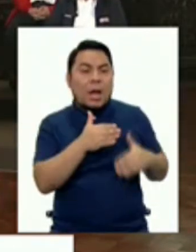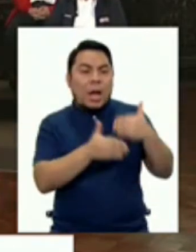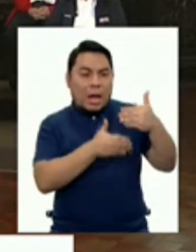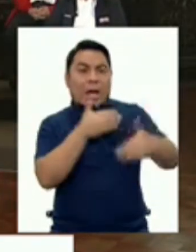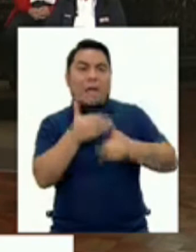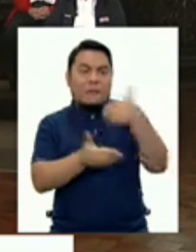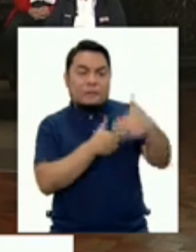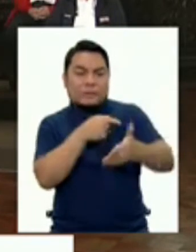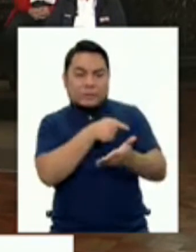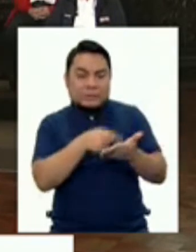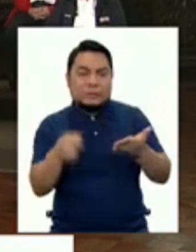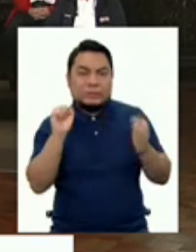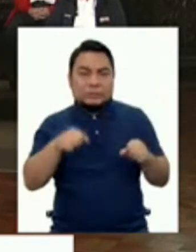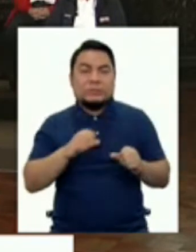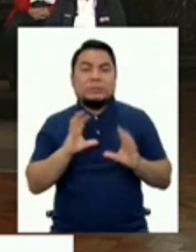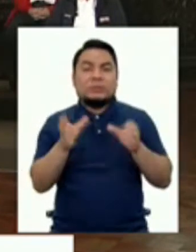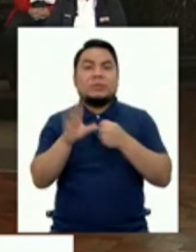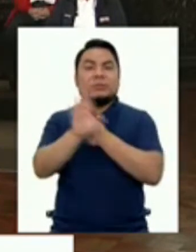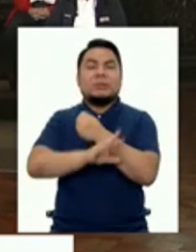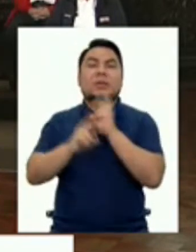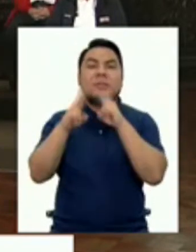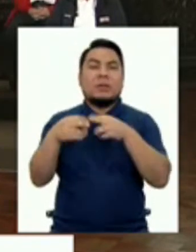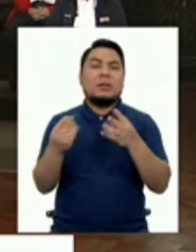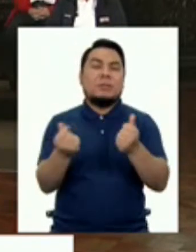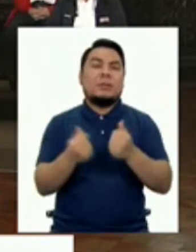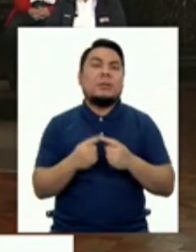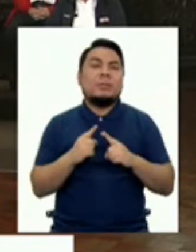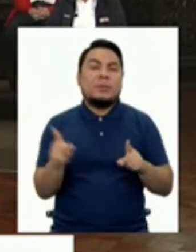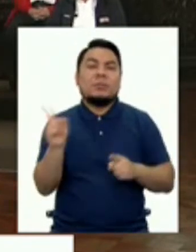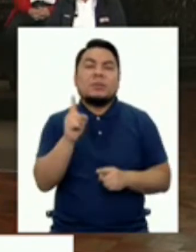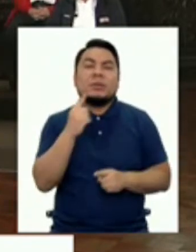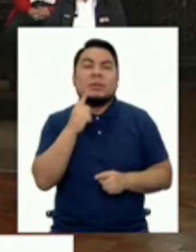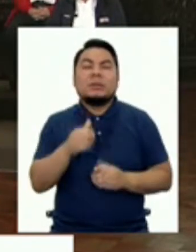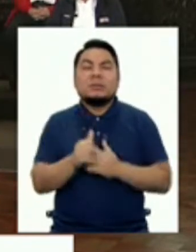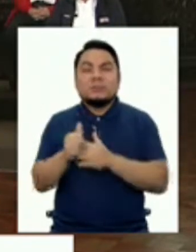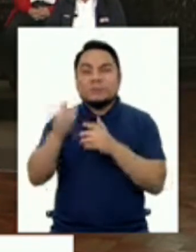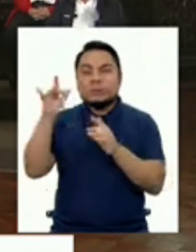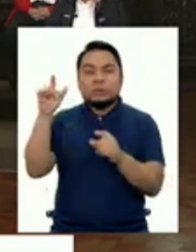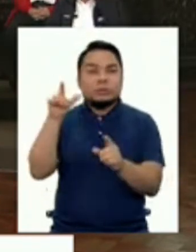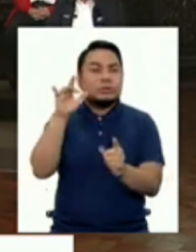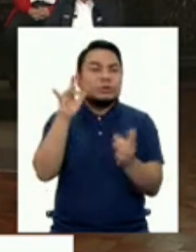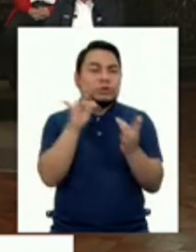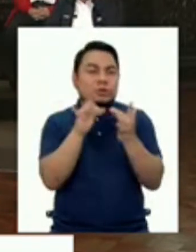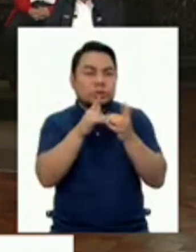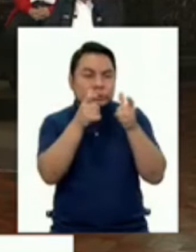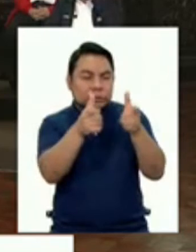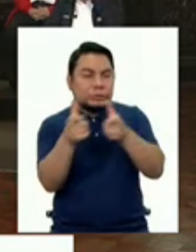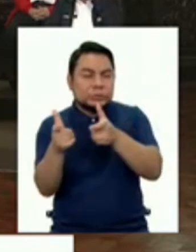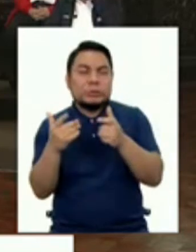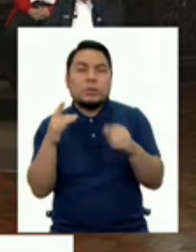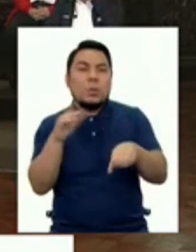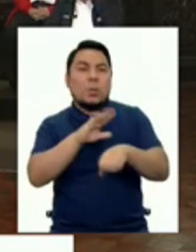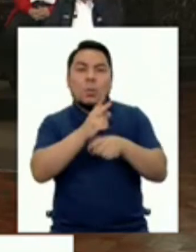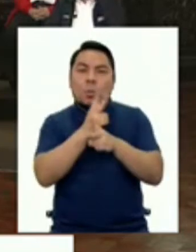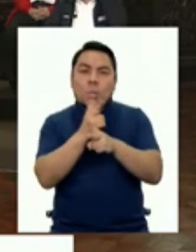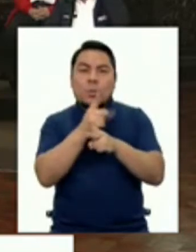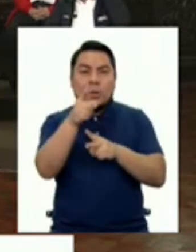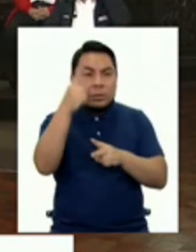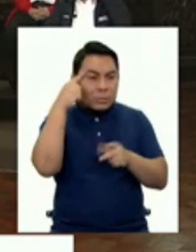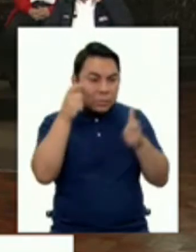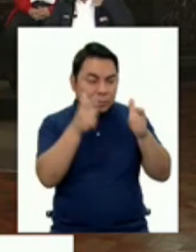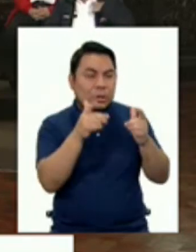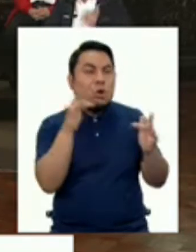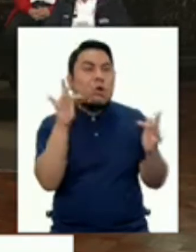las últimas semanas con el equipo de respuesta rápida, pero no con el seguimiento de contactos. ¿Se está considerando hacer el seguimiento